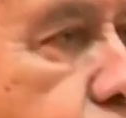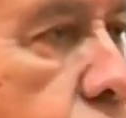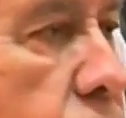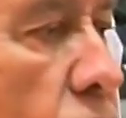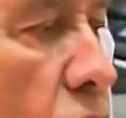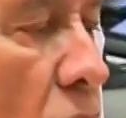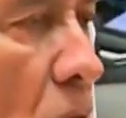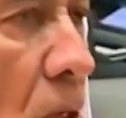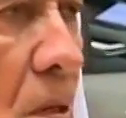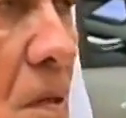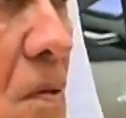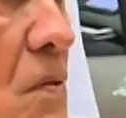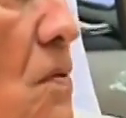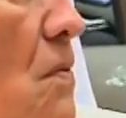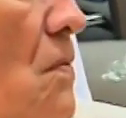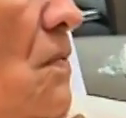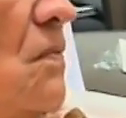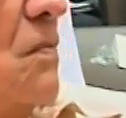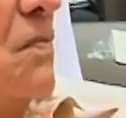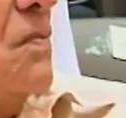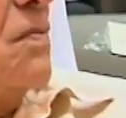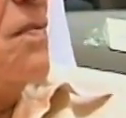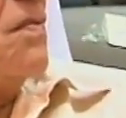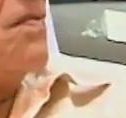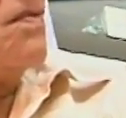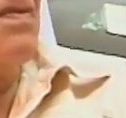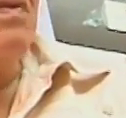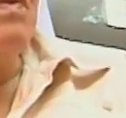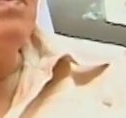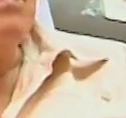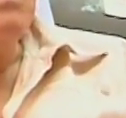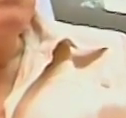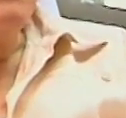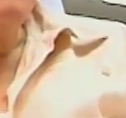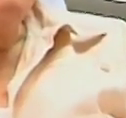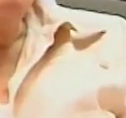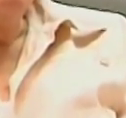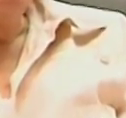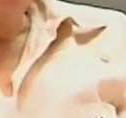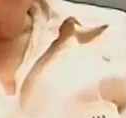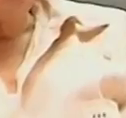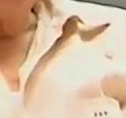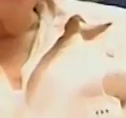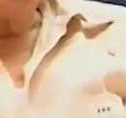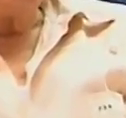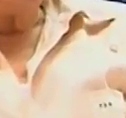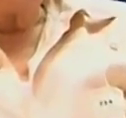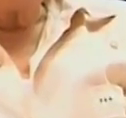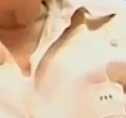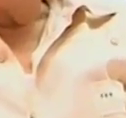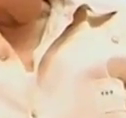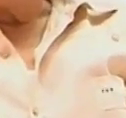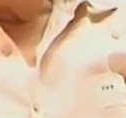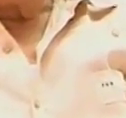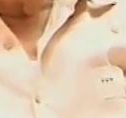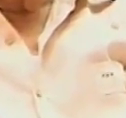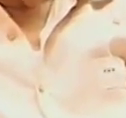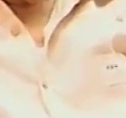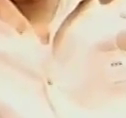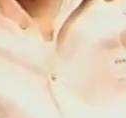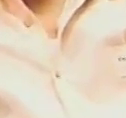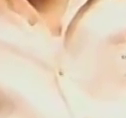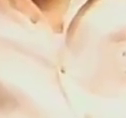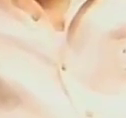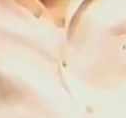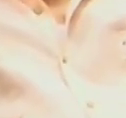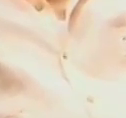inclusivo revolucionario, no es menos cierto que si no hay sanciones, si no hay castigos, se contribuye a la impunidad. Si no hay sanciones, no